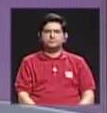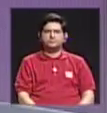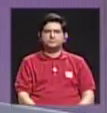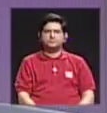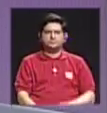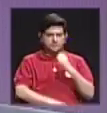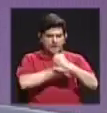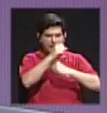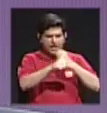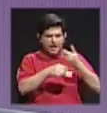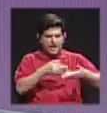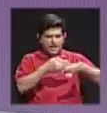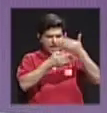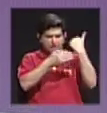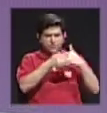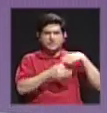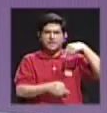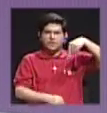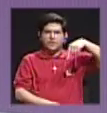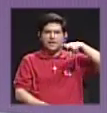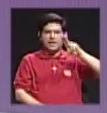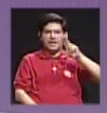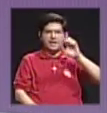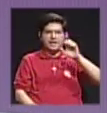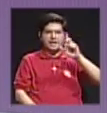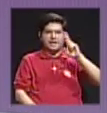bueno, el año pasado en Querétaro,